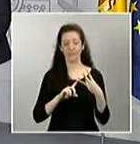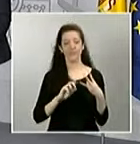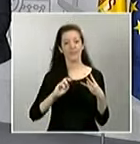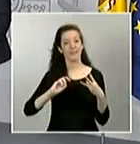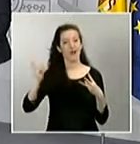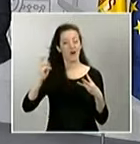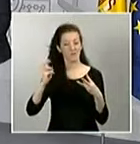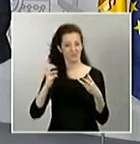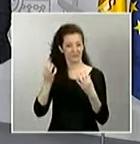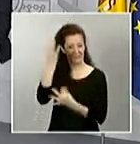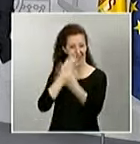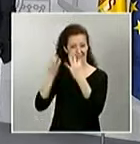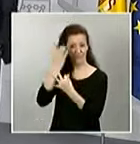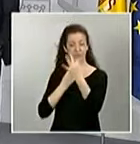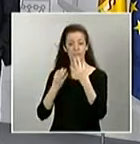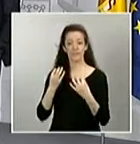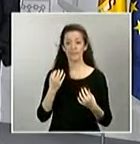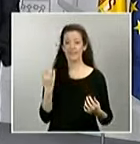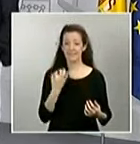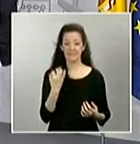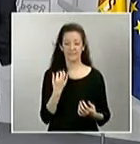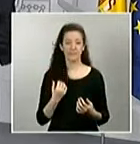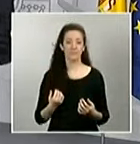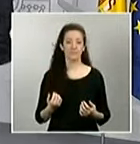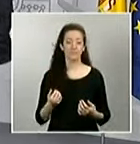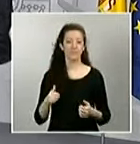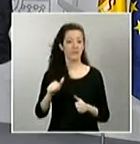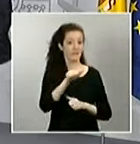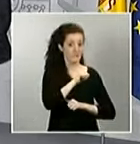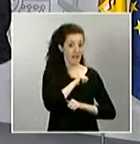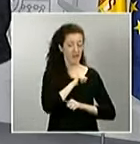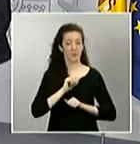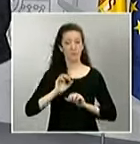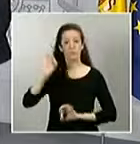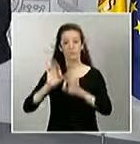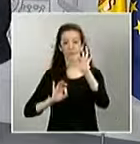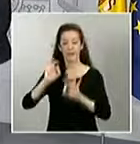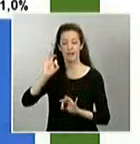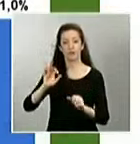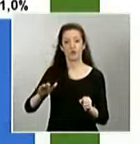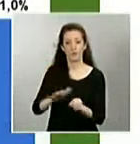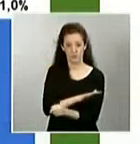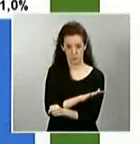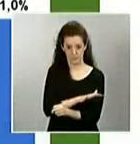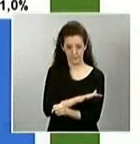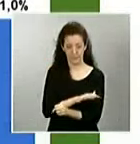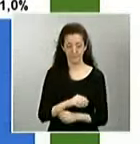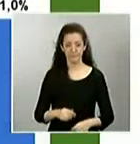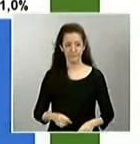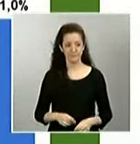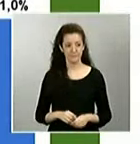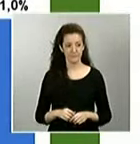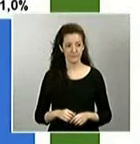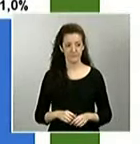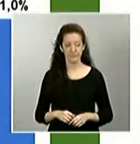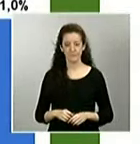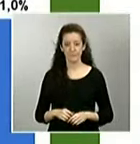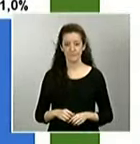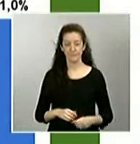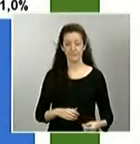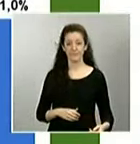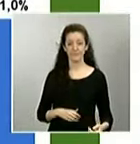tiene que ver con el desempleo y la tasa de cobertura. Señalo que, en primer lugar, mostramos satisfacción